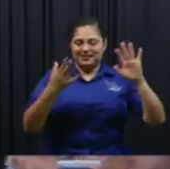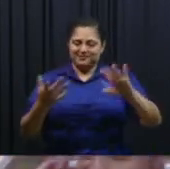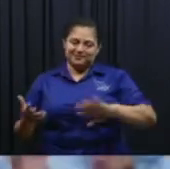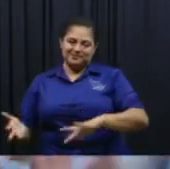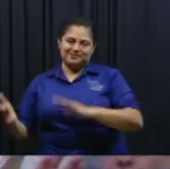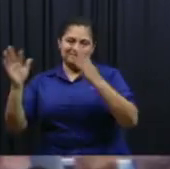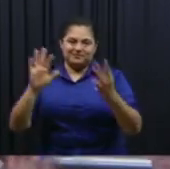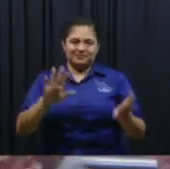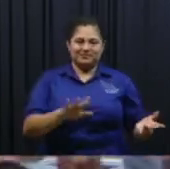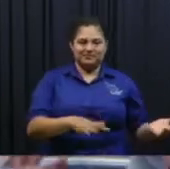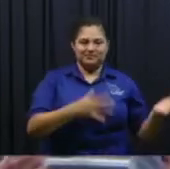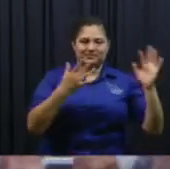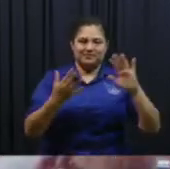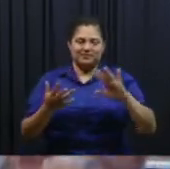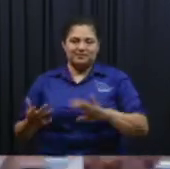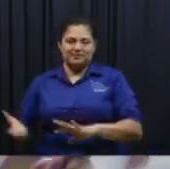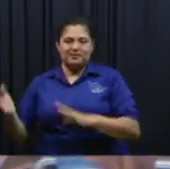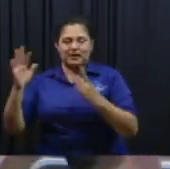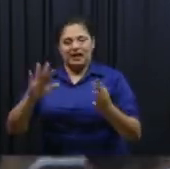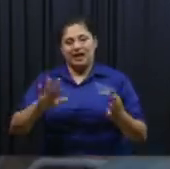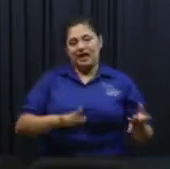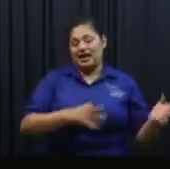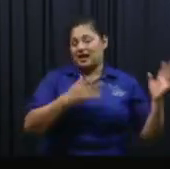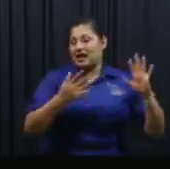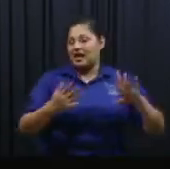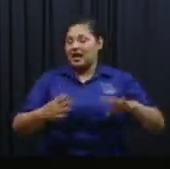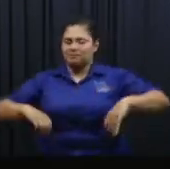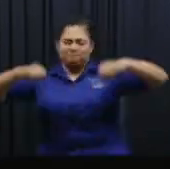tus manos alzadas lléname